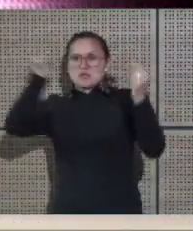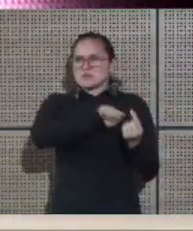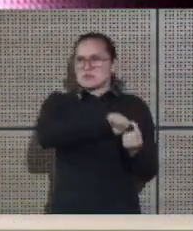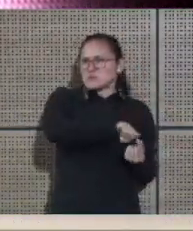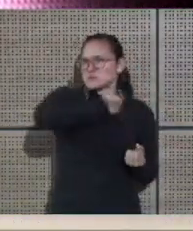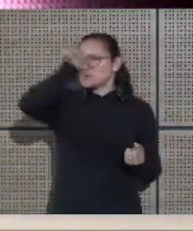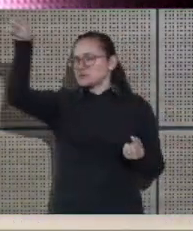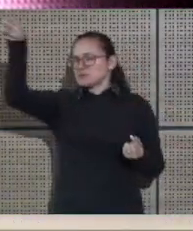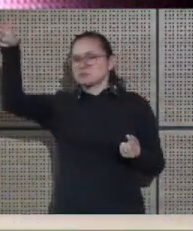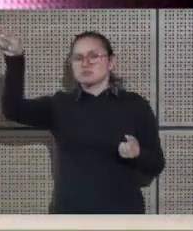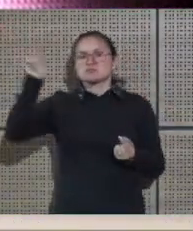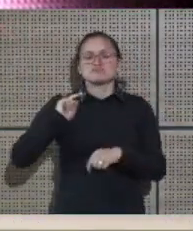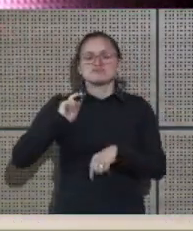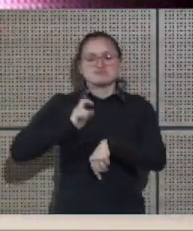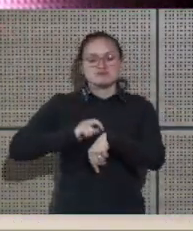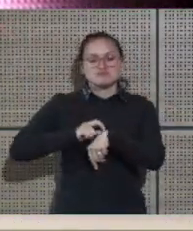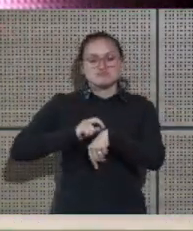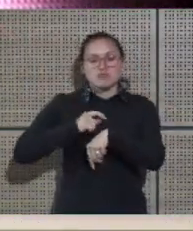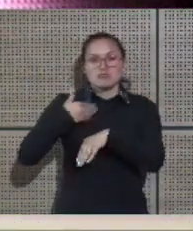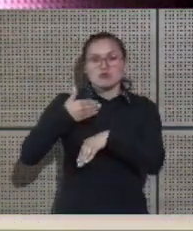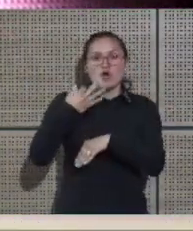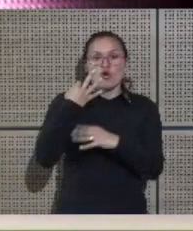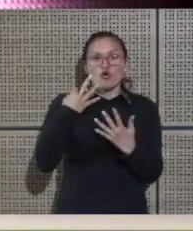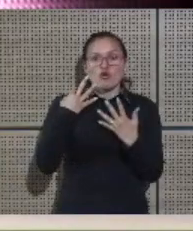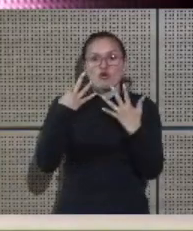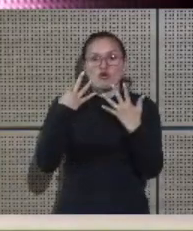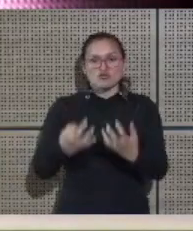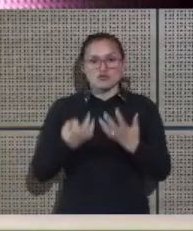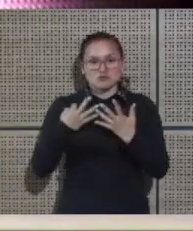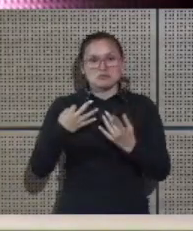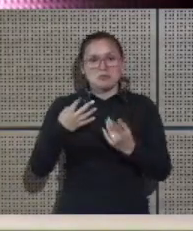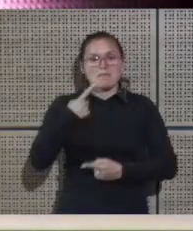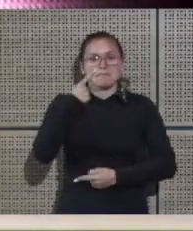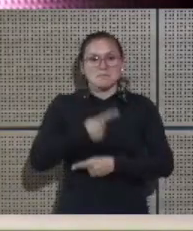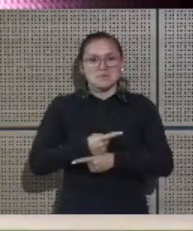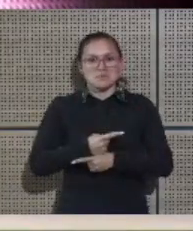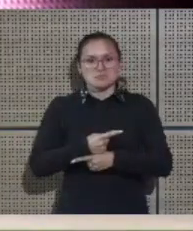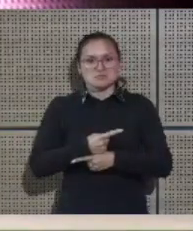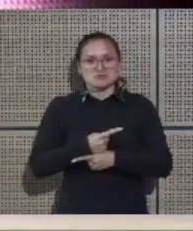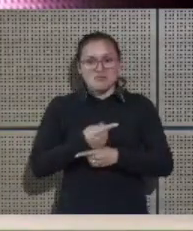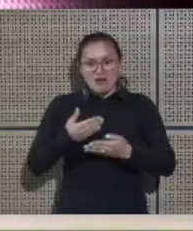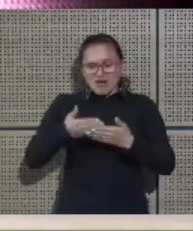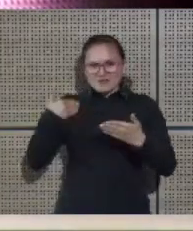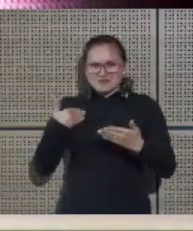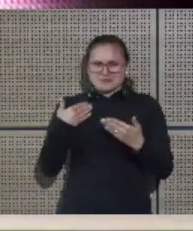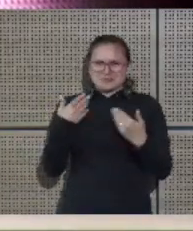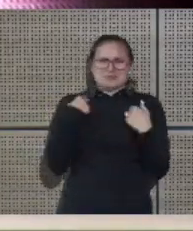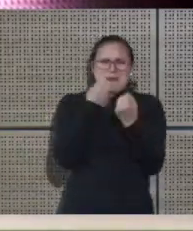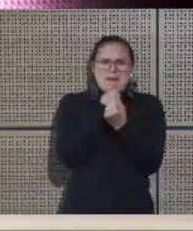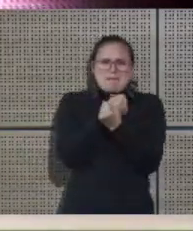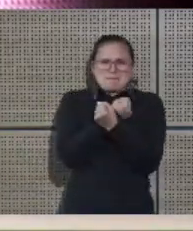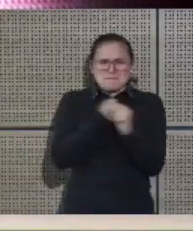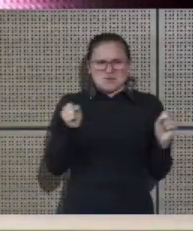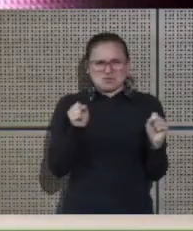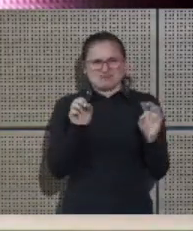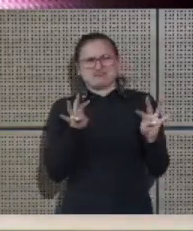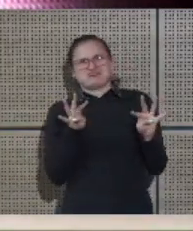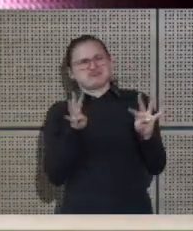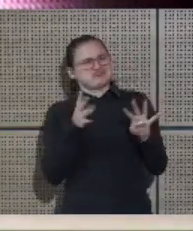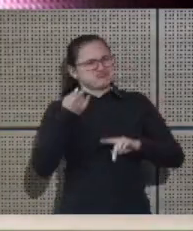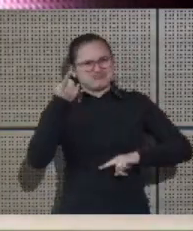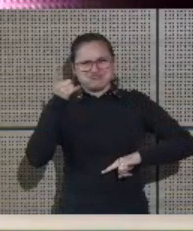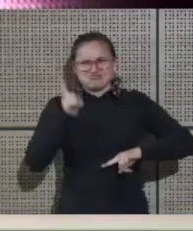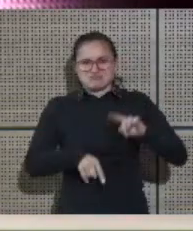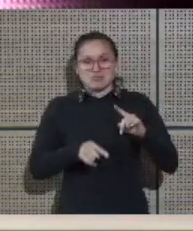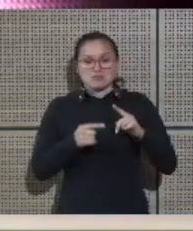8 años después de ese discurso, cuando en el momento del discurso era absolutamente imposible técnicamente lograr eso.